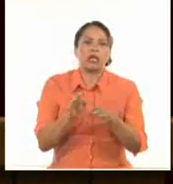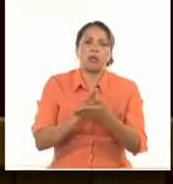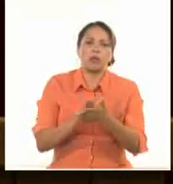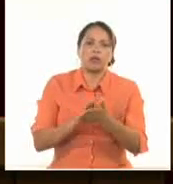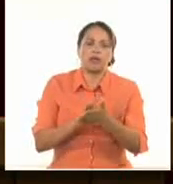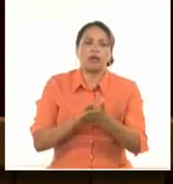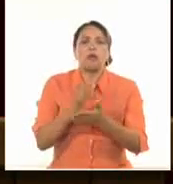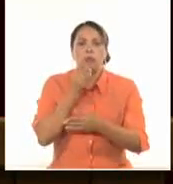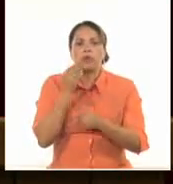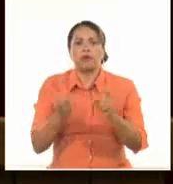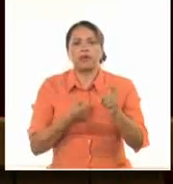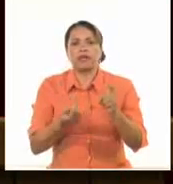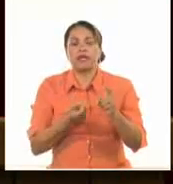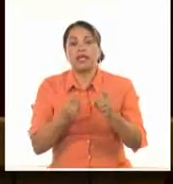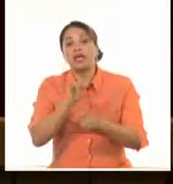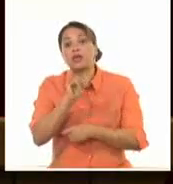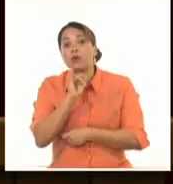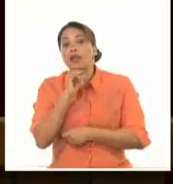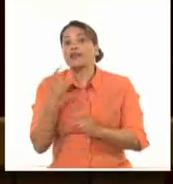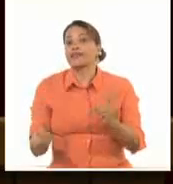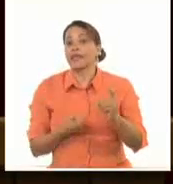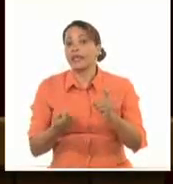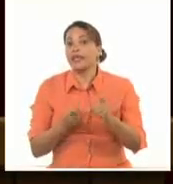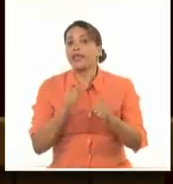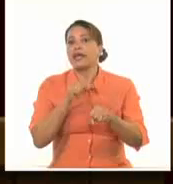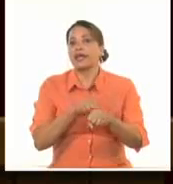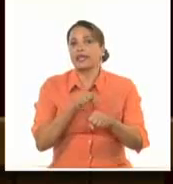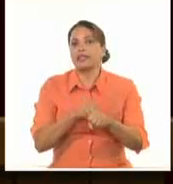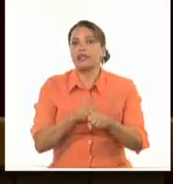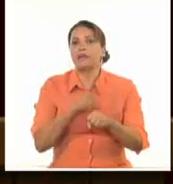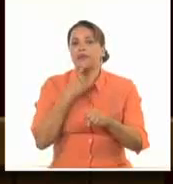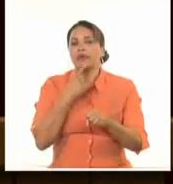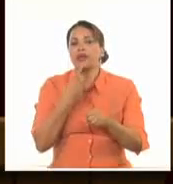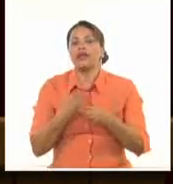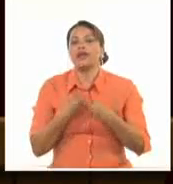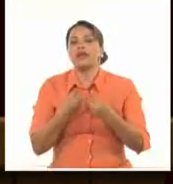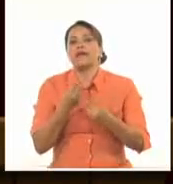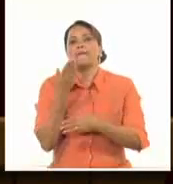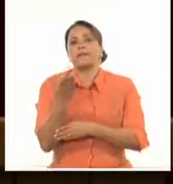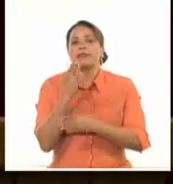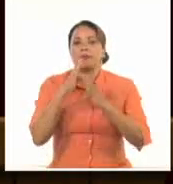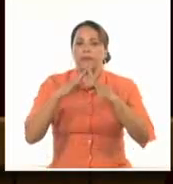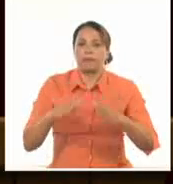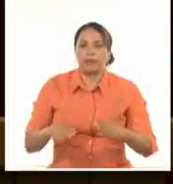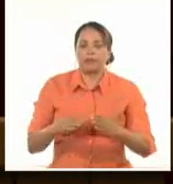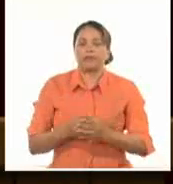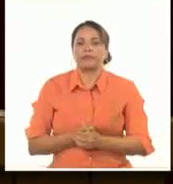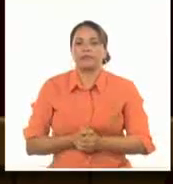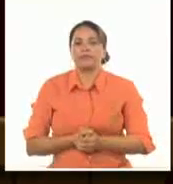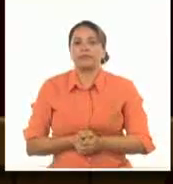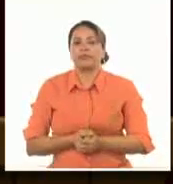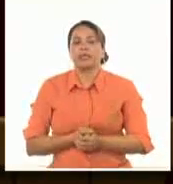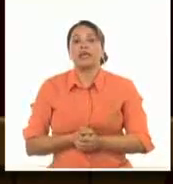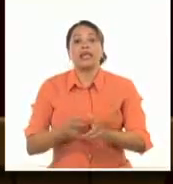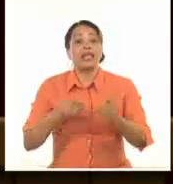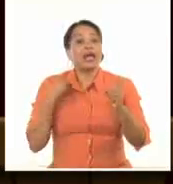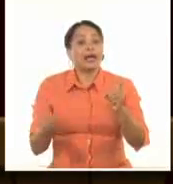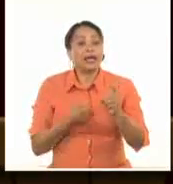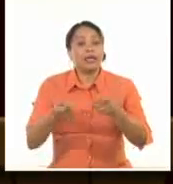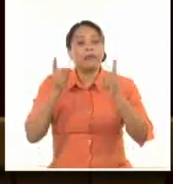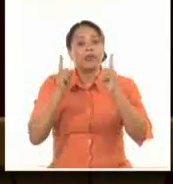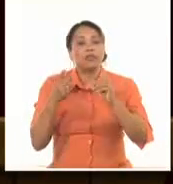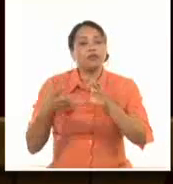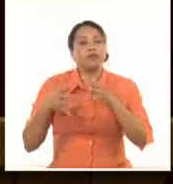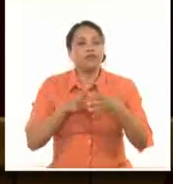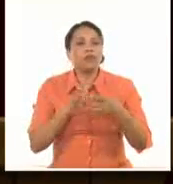incluso hacer la guerra al tiempo que se declara la paz. La guerra política es una estrategia apropiada para